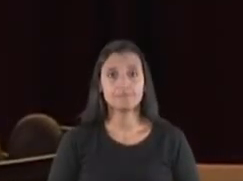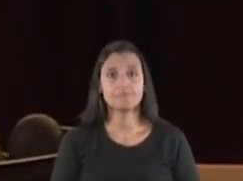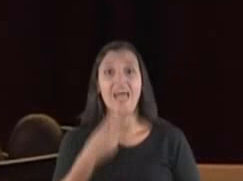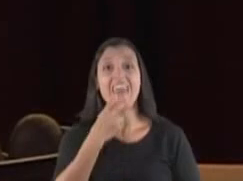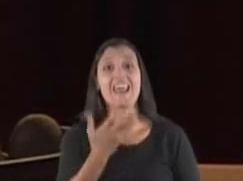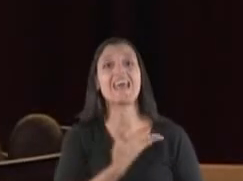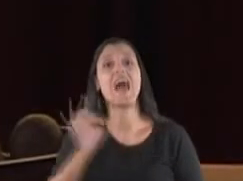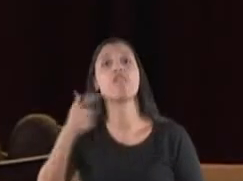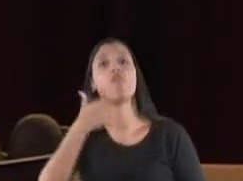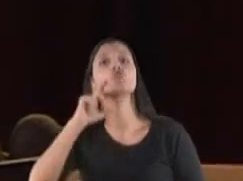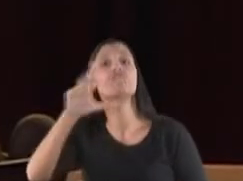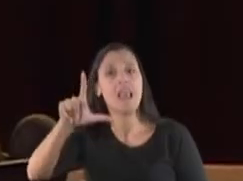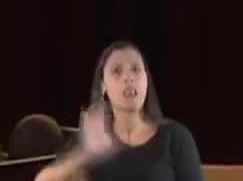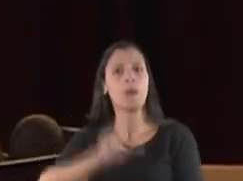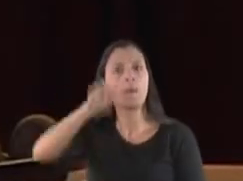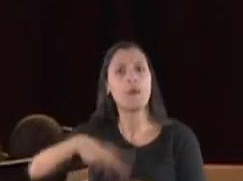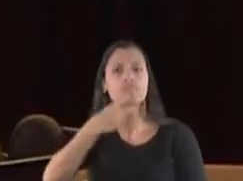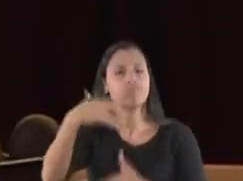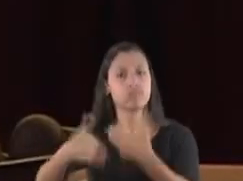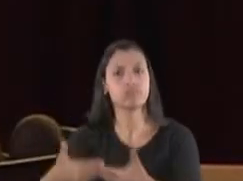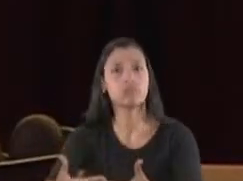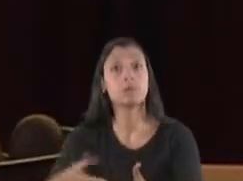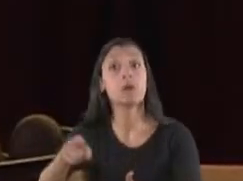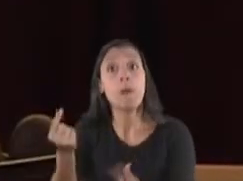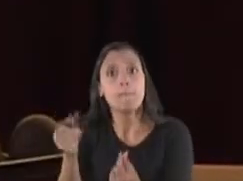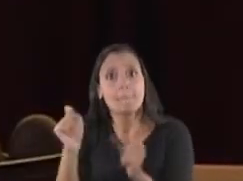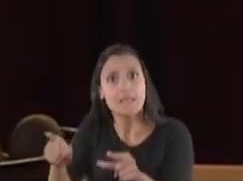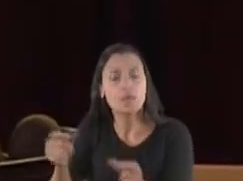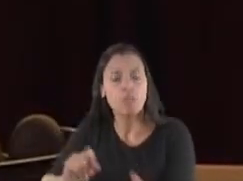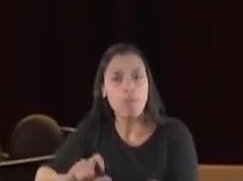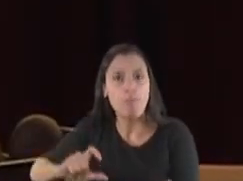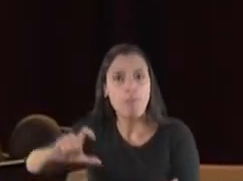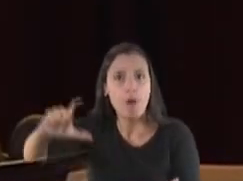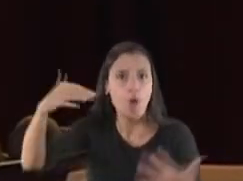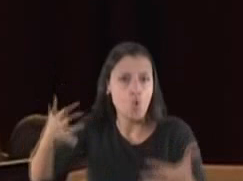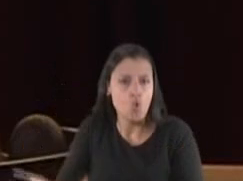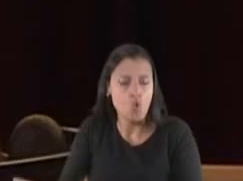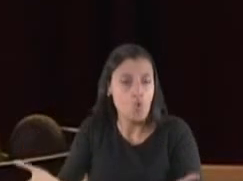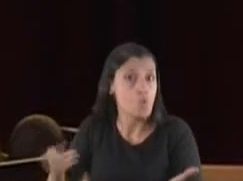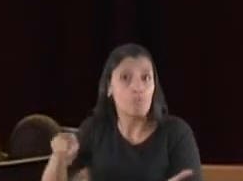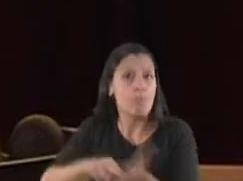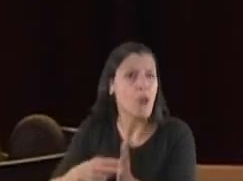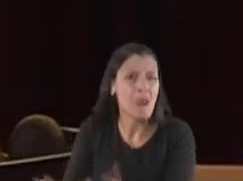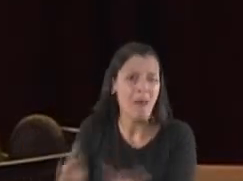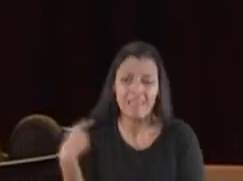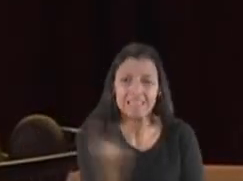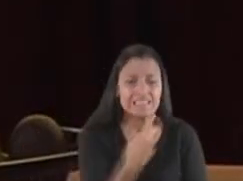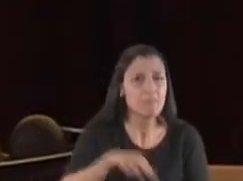fósil y donde el precio de esa energía no para de subir y sigue siendo un problema, un conflicto.